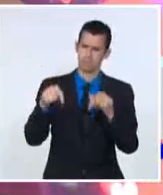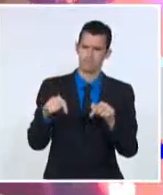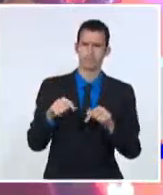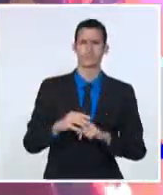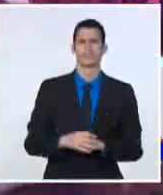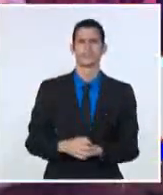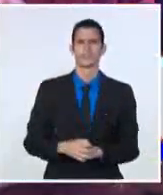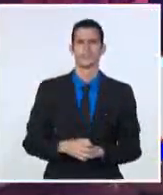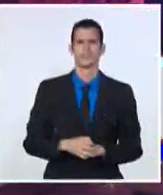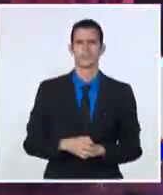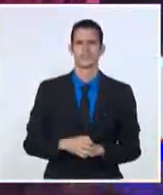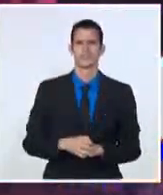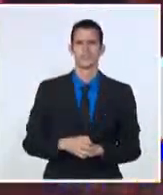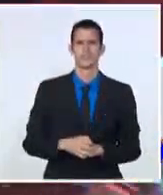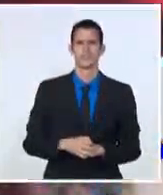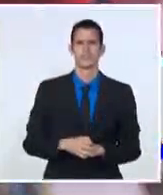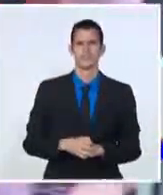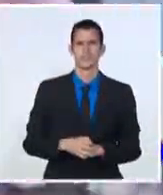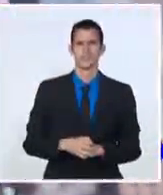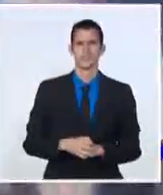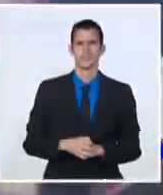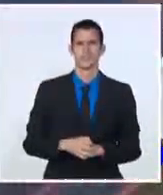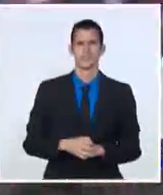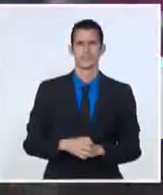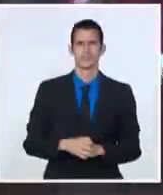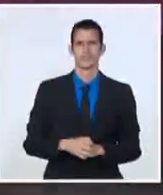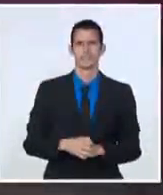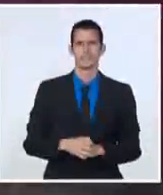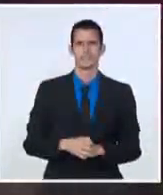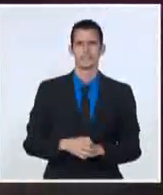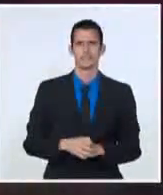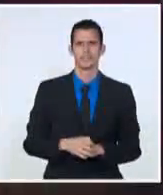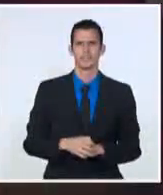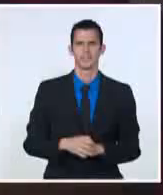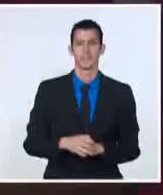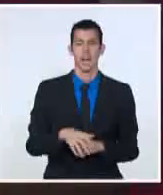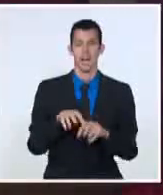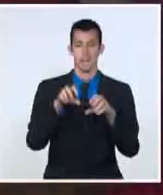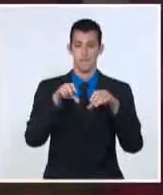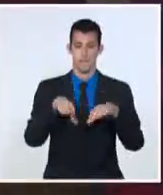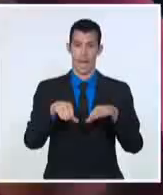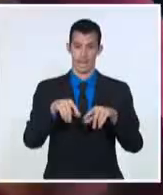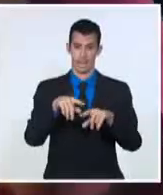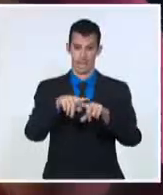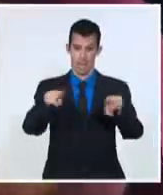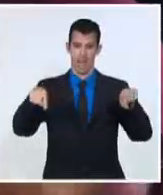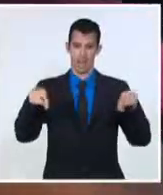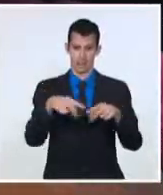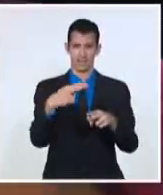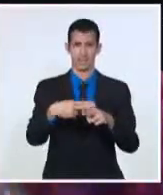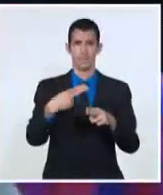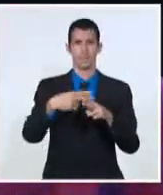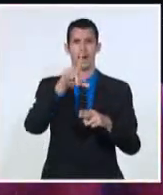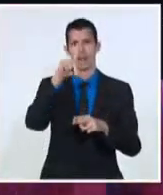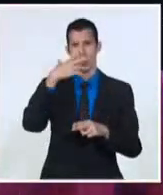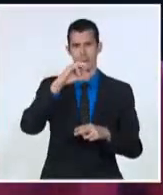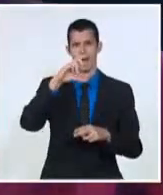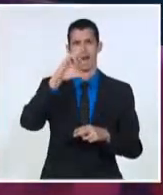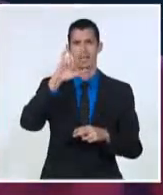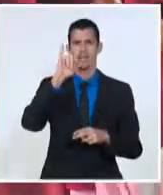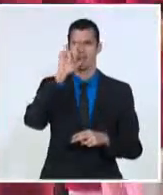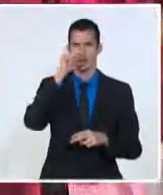compás de sus melodías durante la fiesta sonera en la Plaza de la Caridad una iniciativa de cierre de la etapa estival